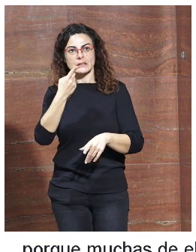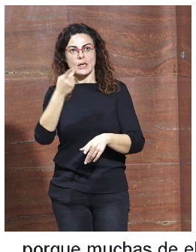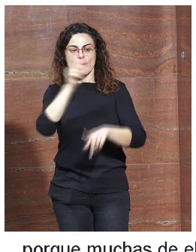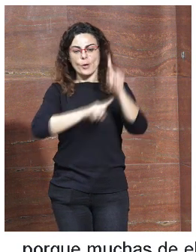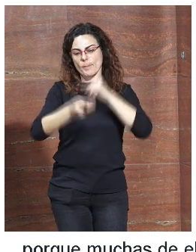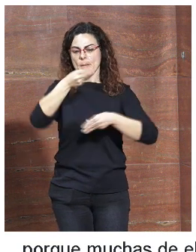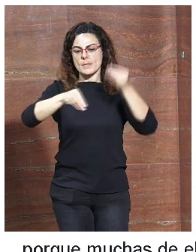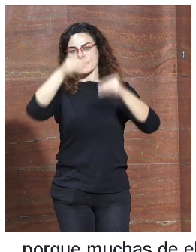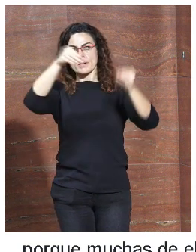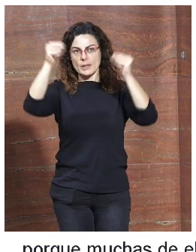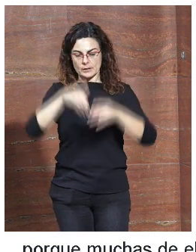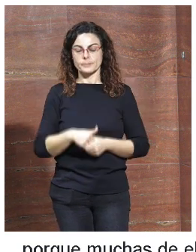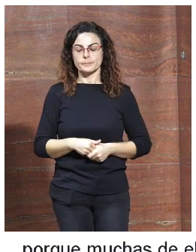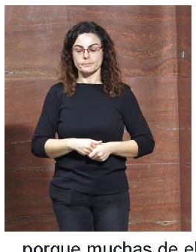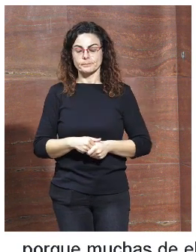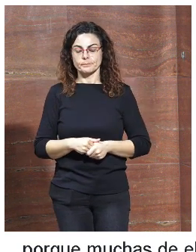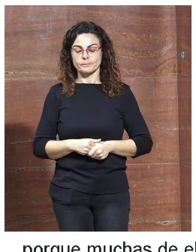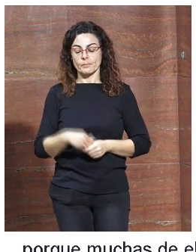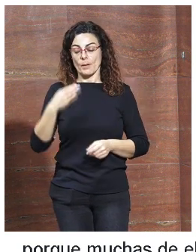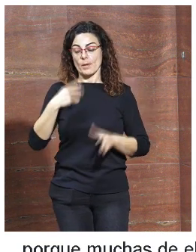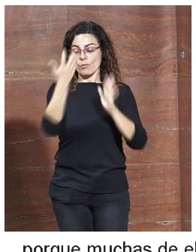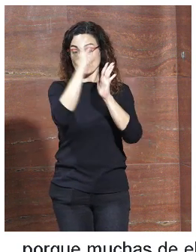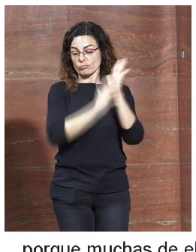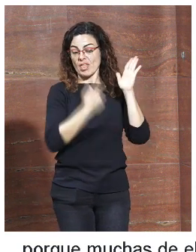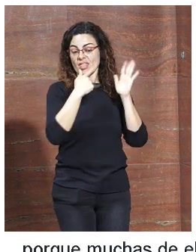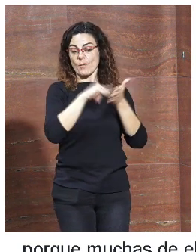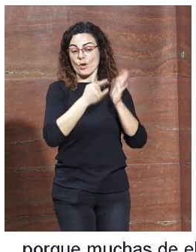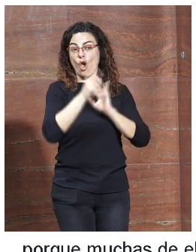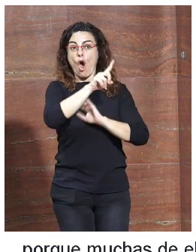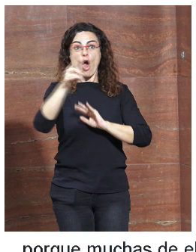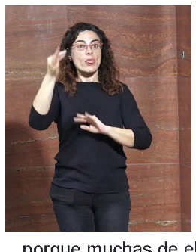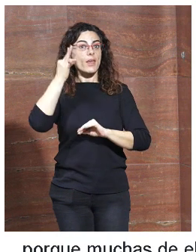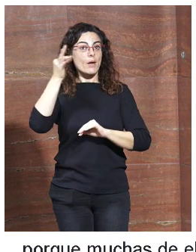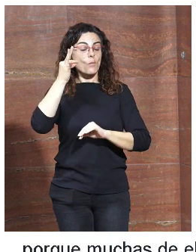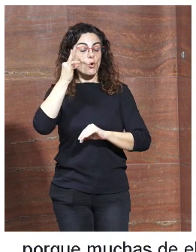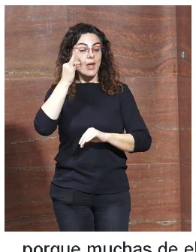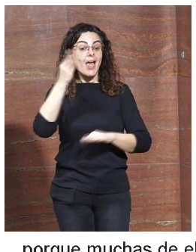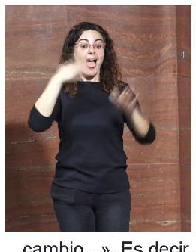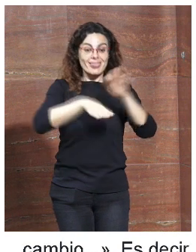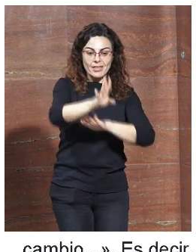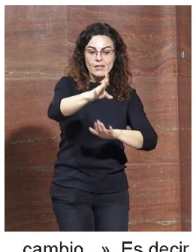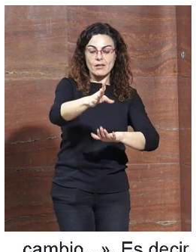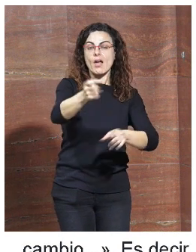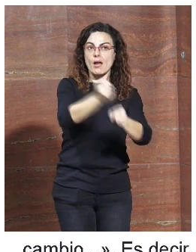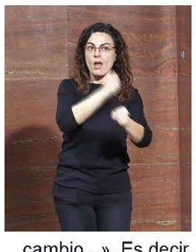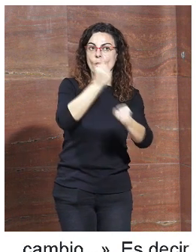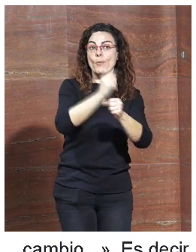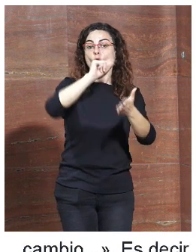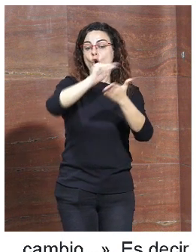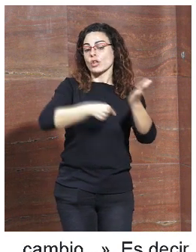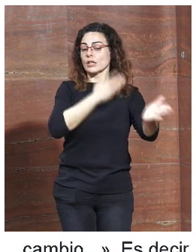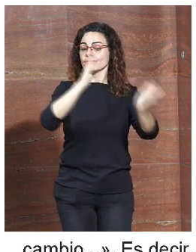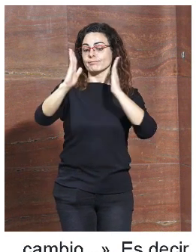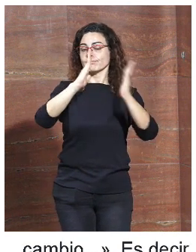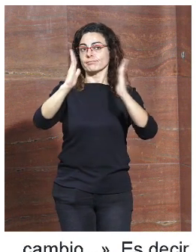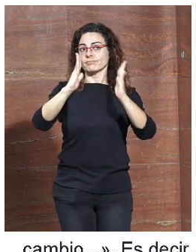complicaciones. Y un poco lo que os pone ahí. Durante el proyecto, 11 mujeres acceden al mercado laboral con contratos eventuales y con una